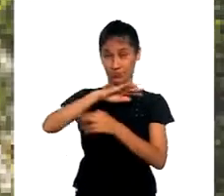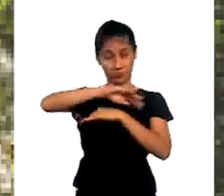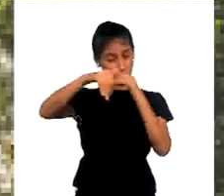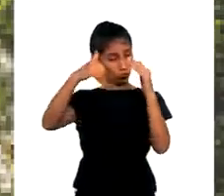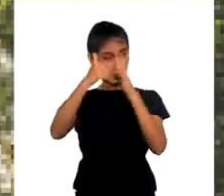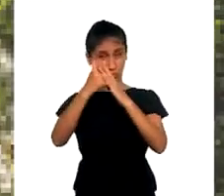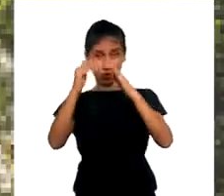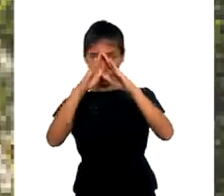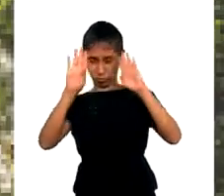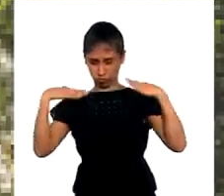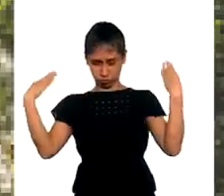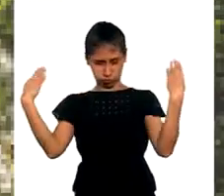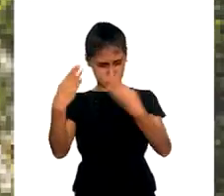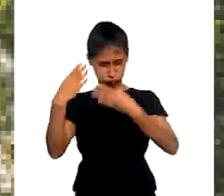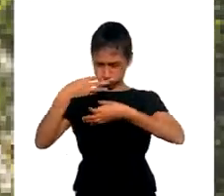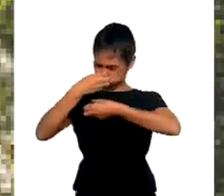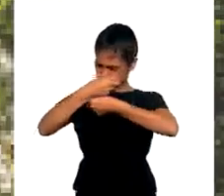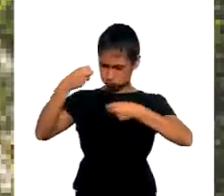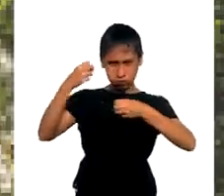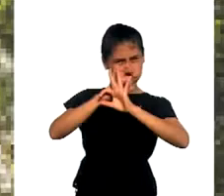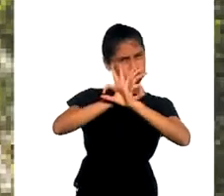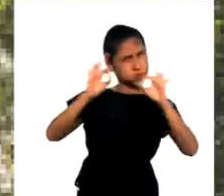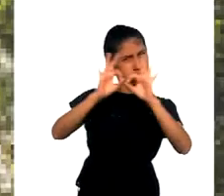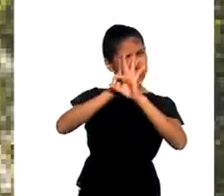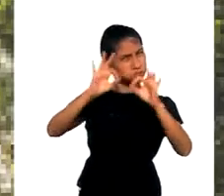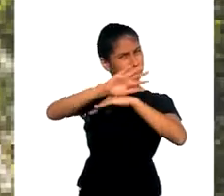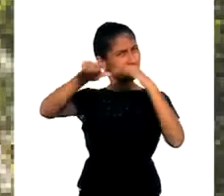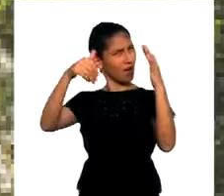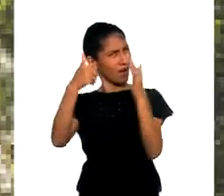todo todo todo